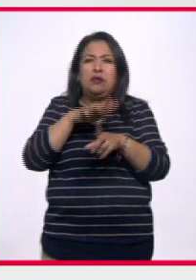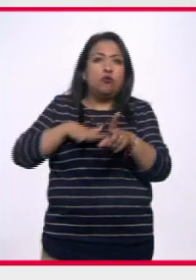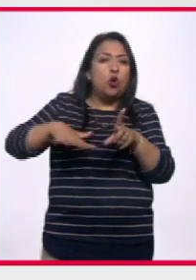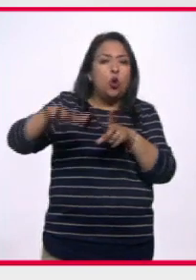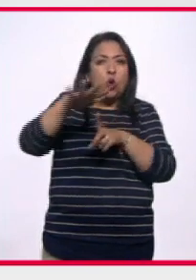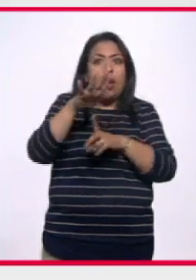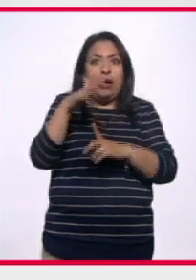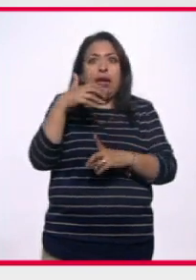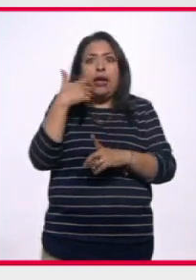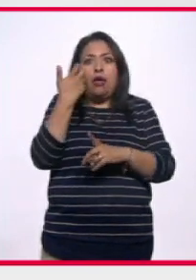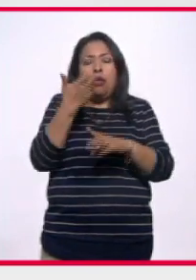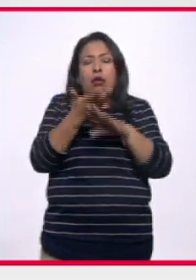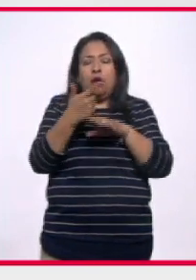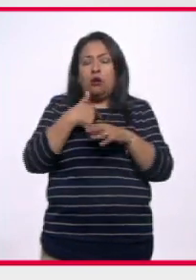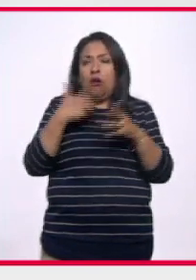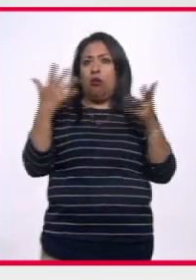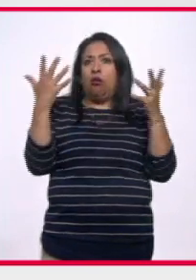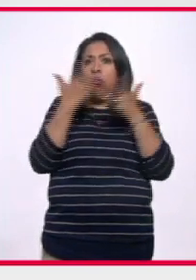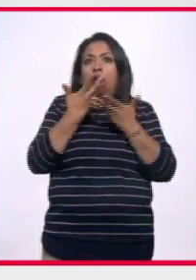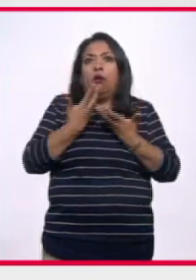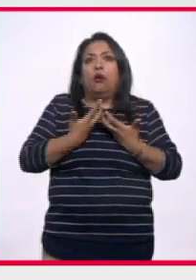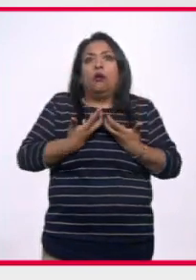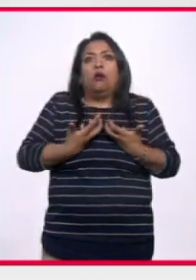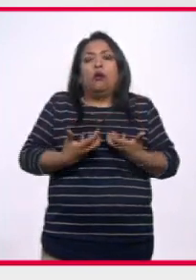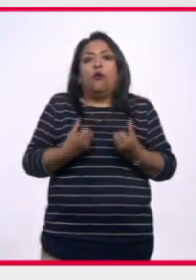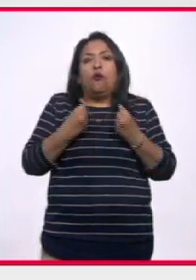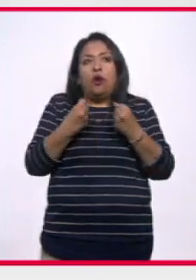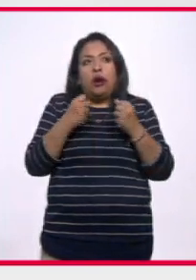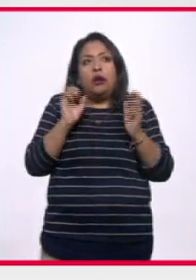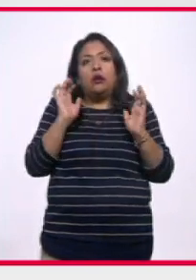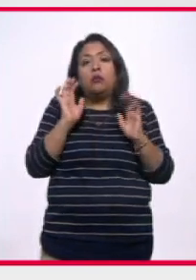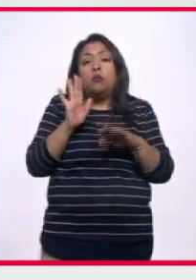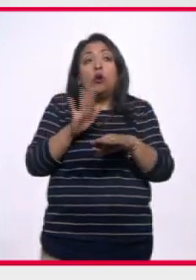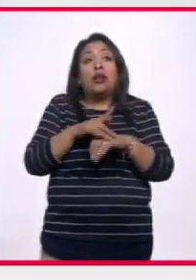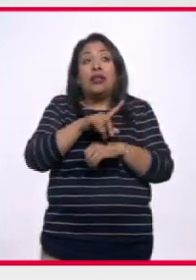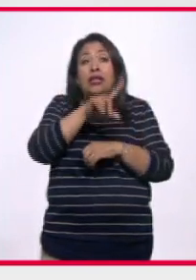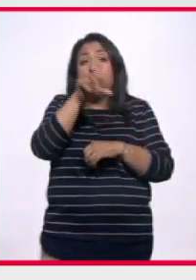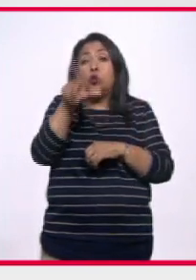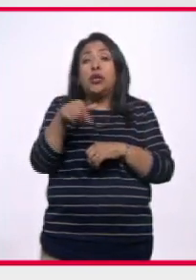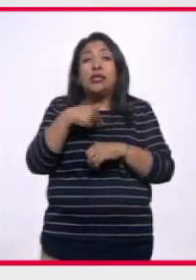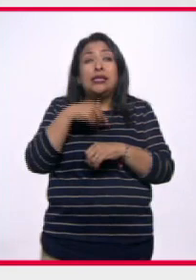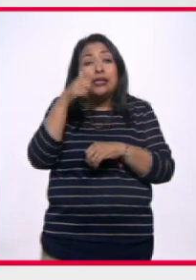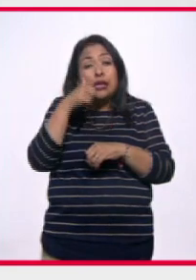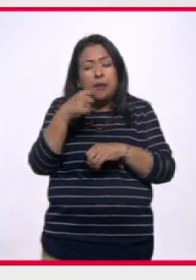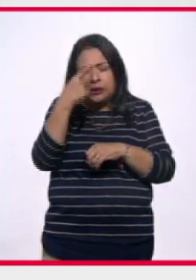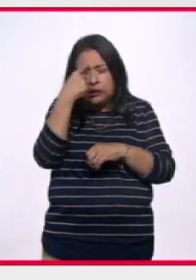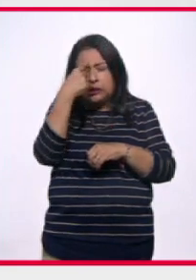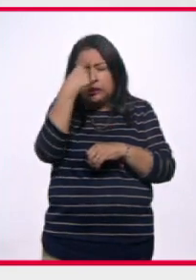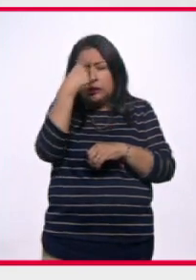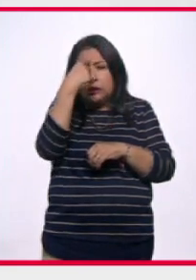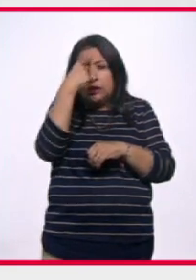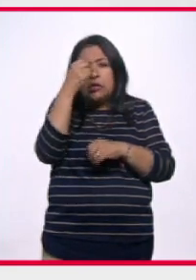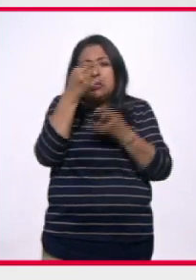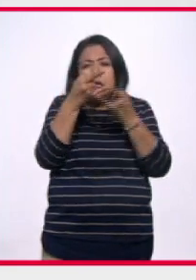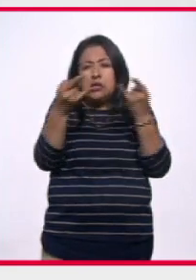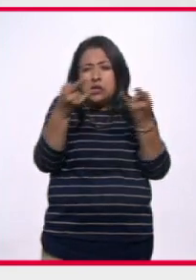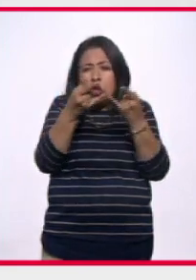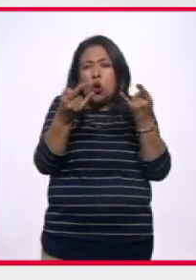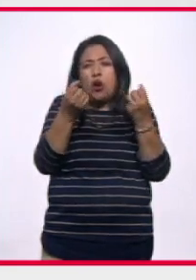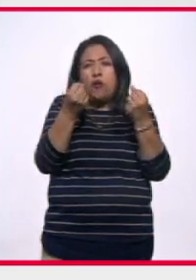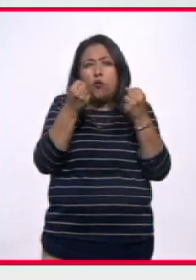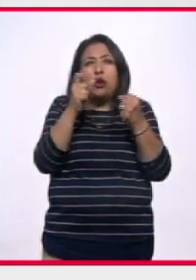entonces es ahí me impactó mucho pues al grado de que luego siempre estuvo presente esa esa historia